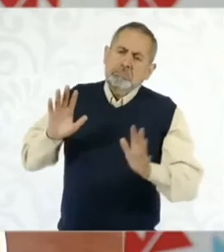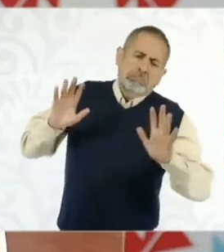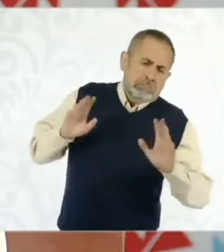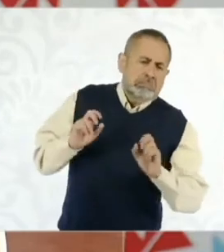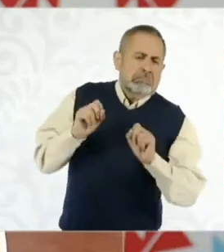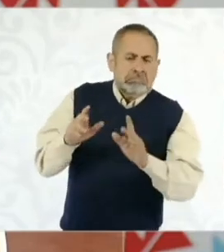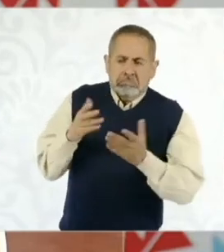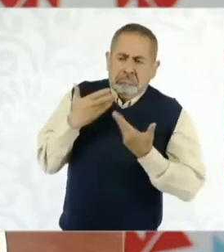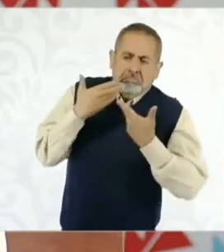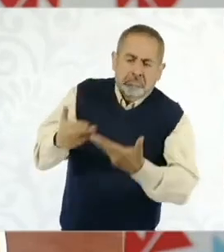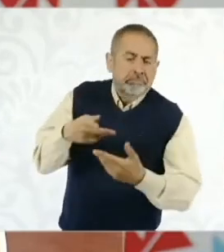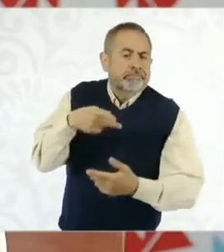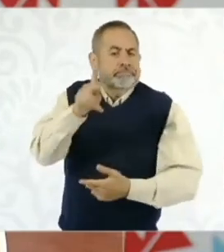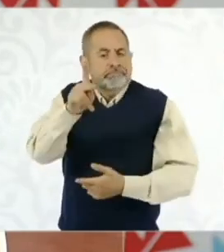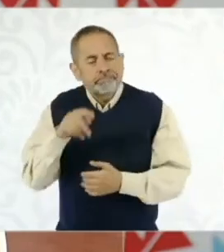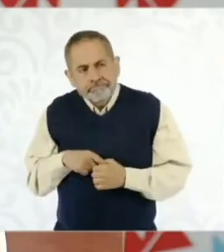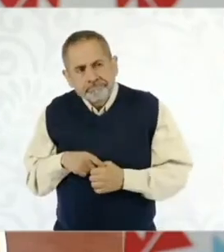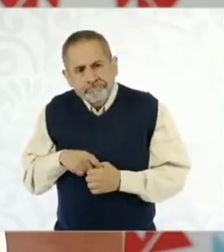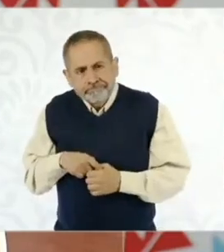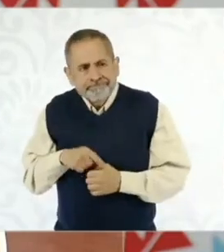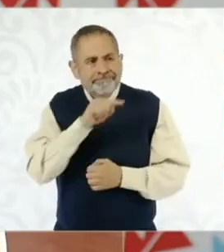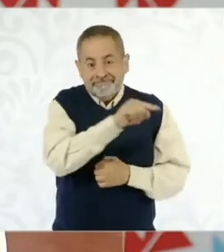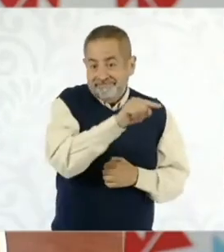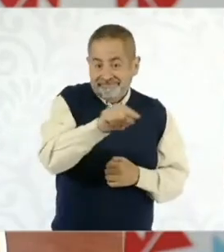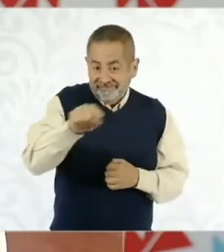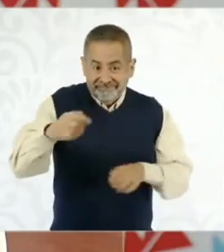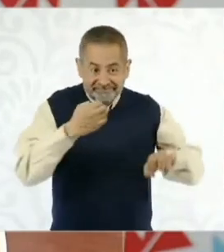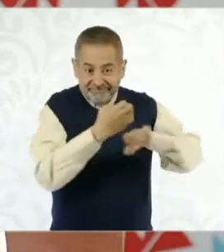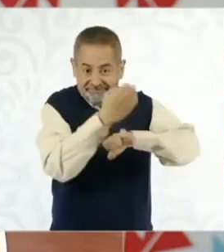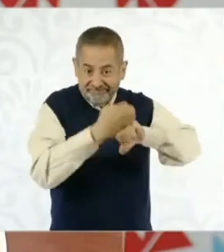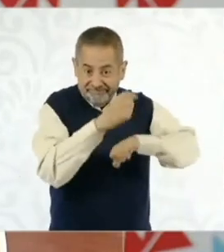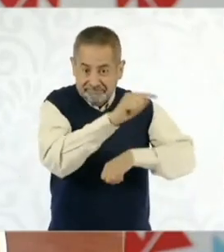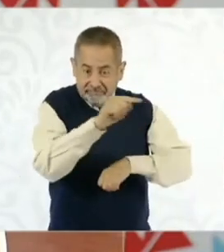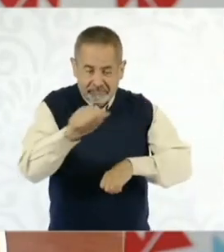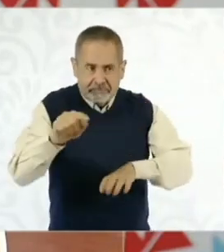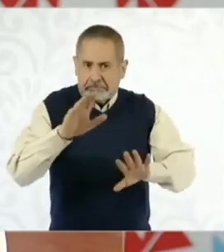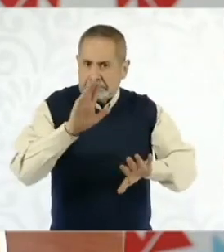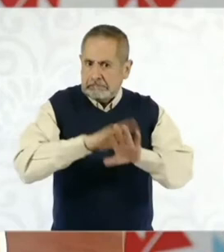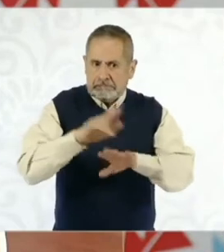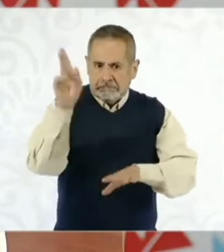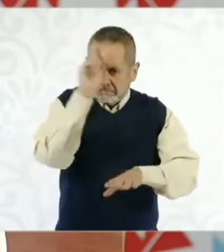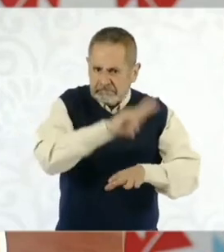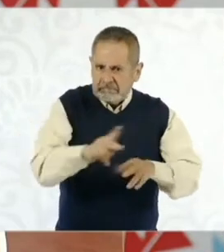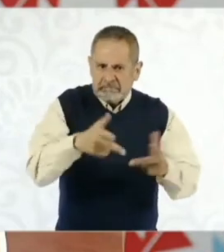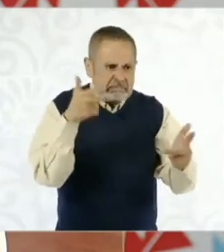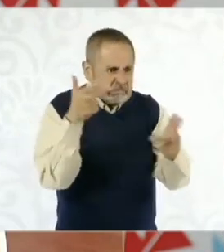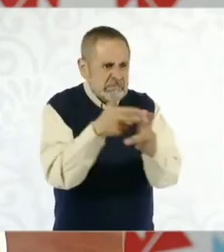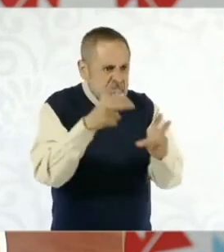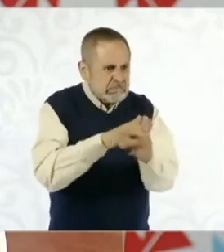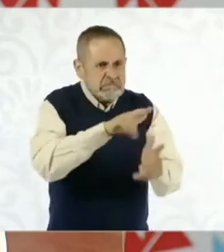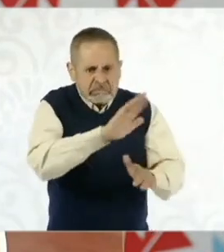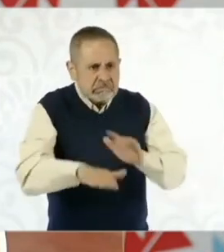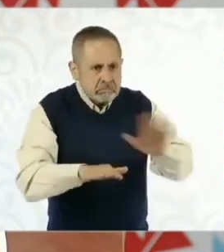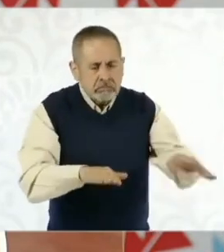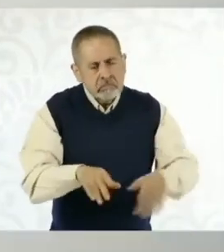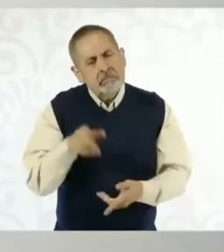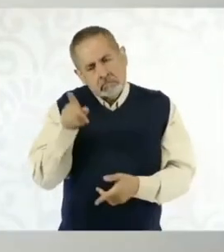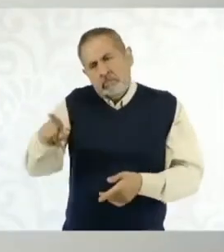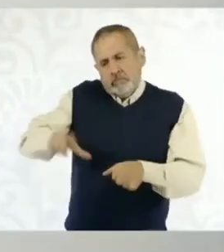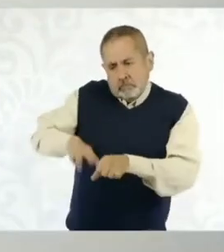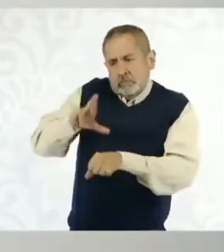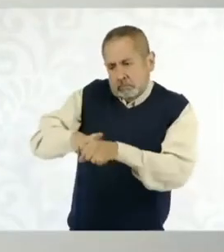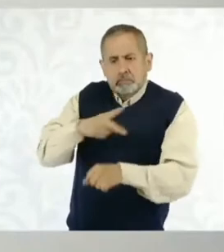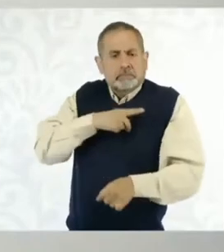que particularmente en aquellos estados en donde hay alta incidencia delictiva, pues tiene que asumirse